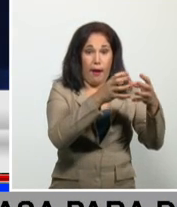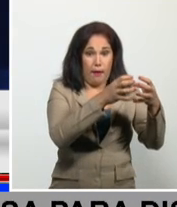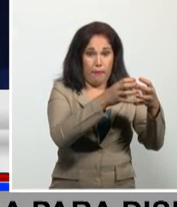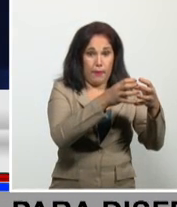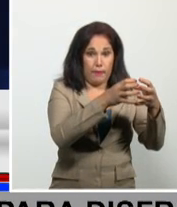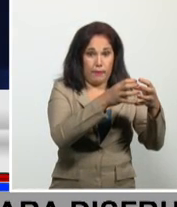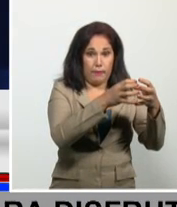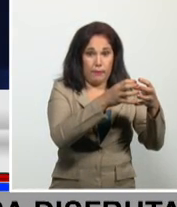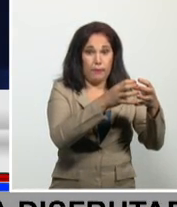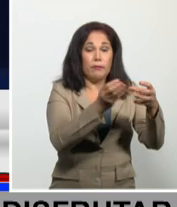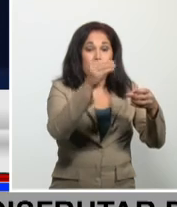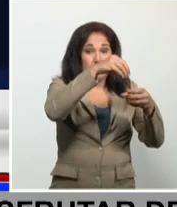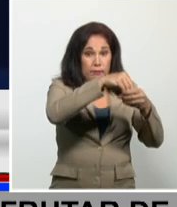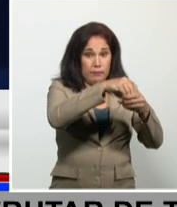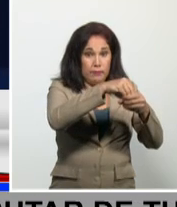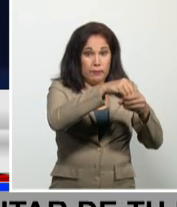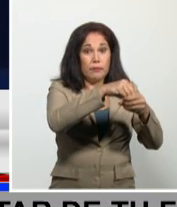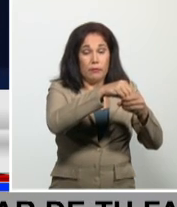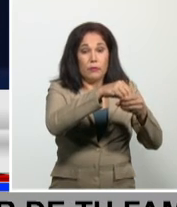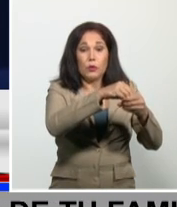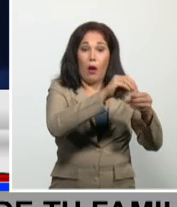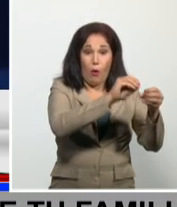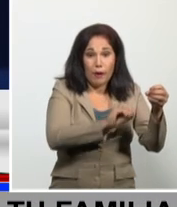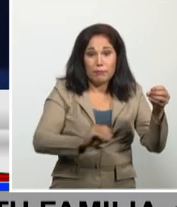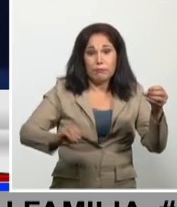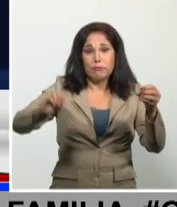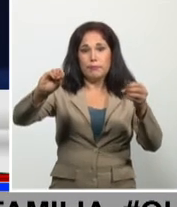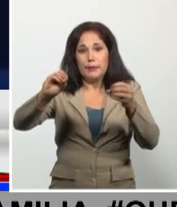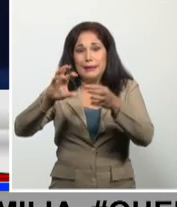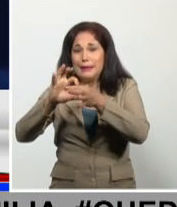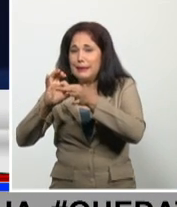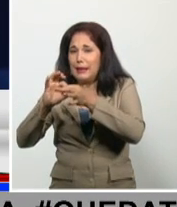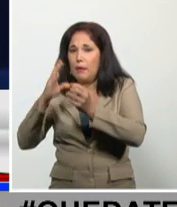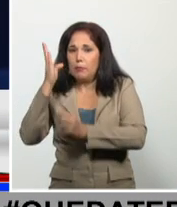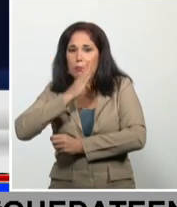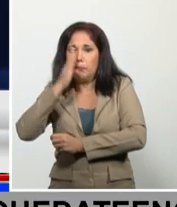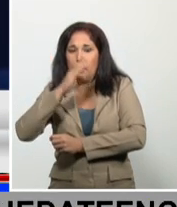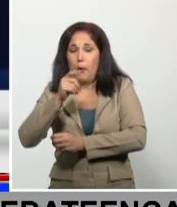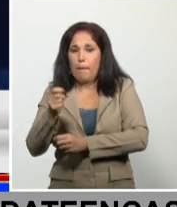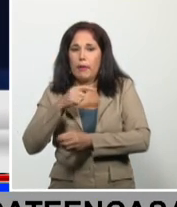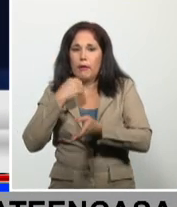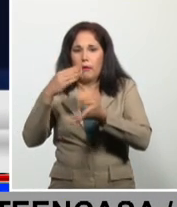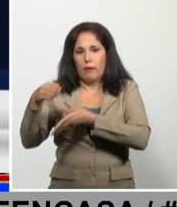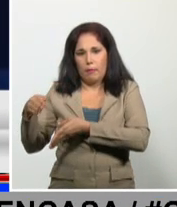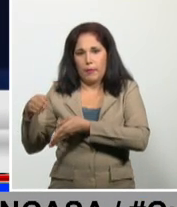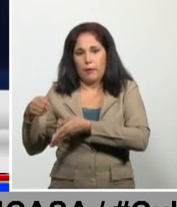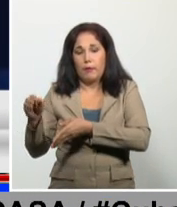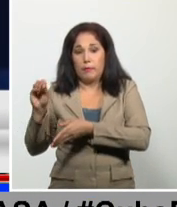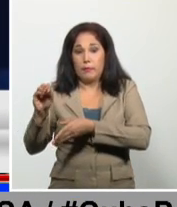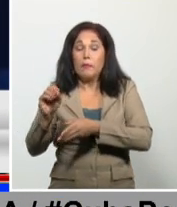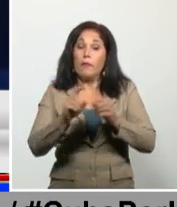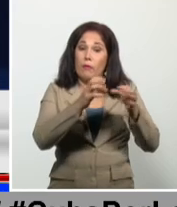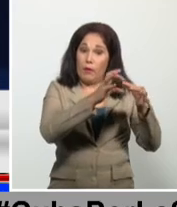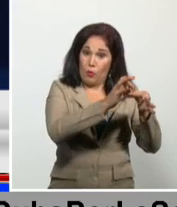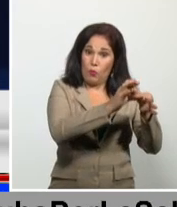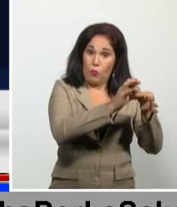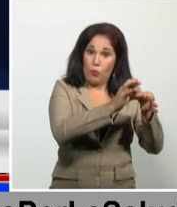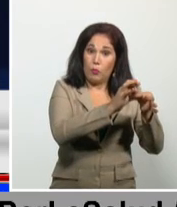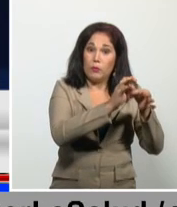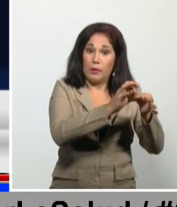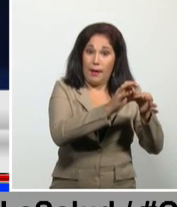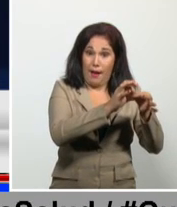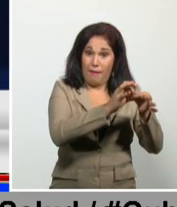Se incorporaron 2 pacientes críticos y 1 grave. Y pasaron 5 pacientes